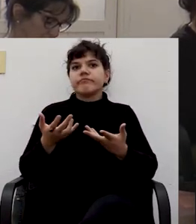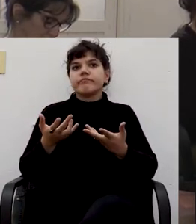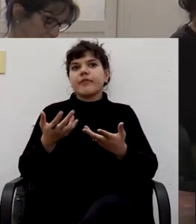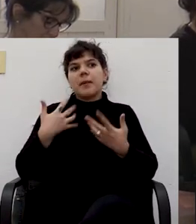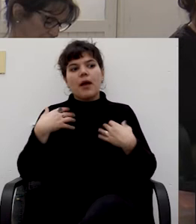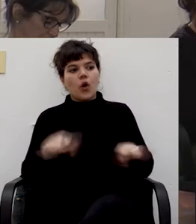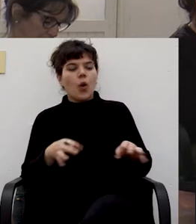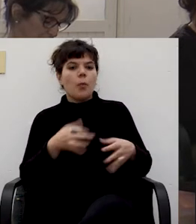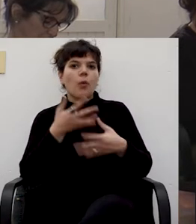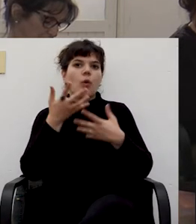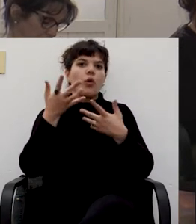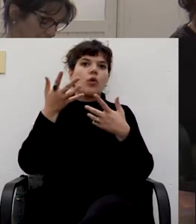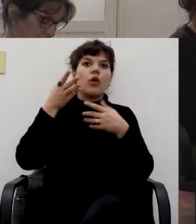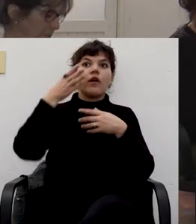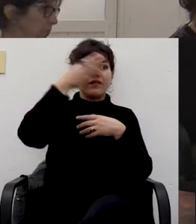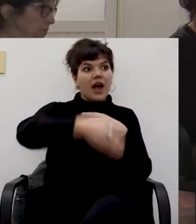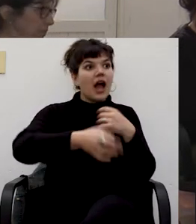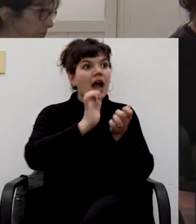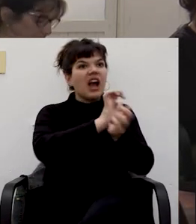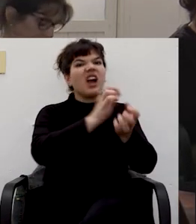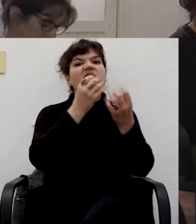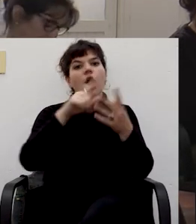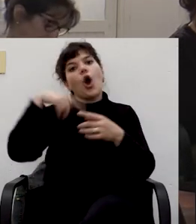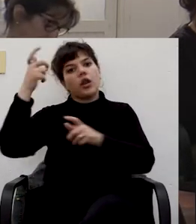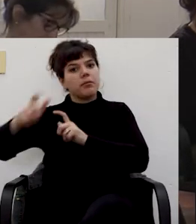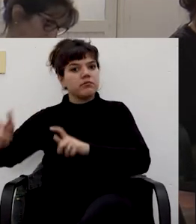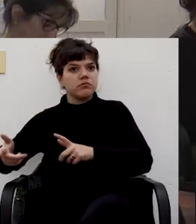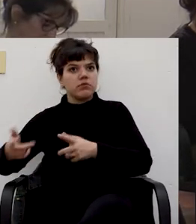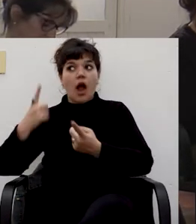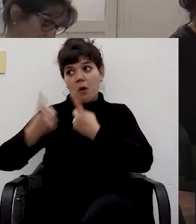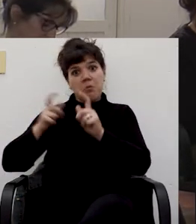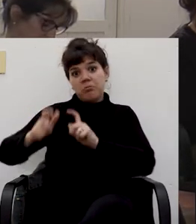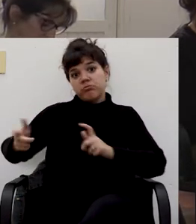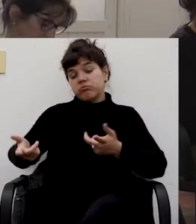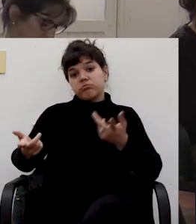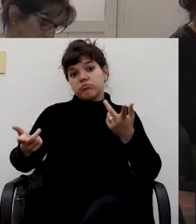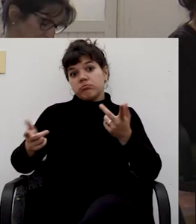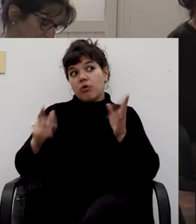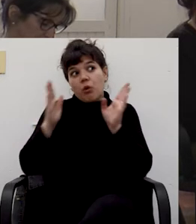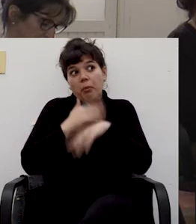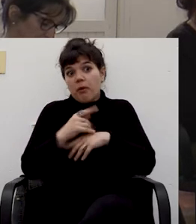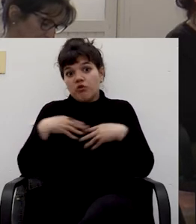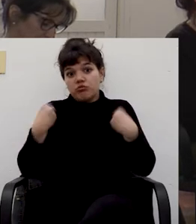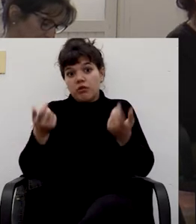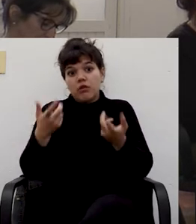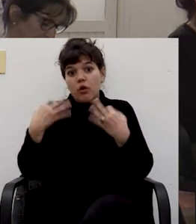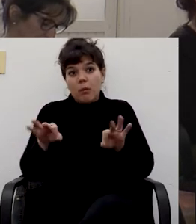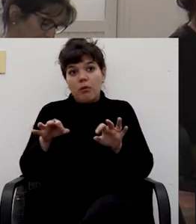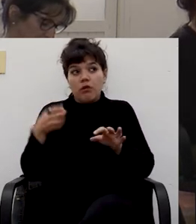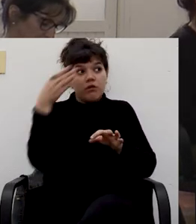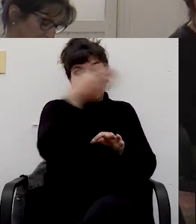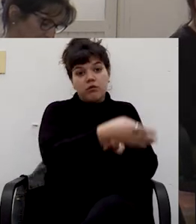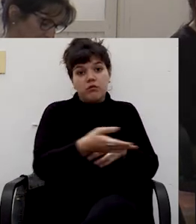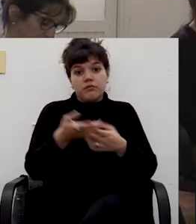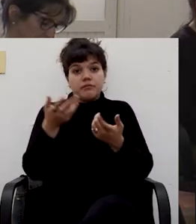más cómoda yendo a la cárcel. Habrá gente que de verdad no podrá, no querrá. Y